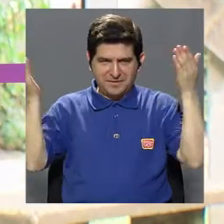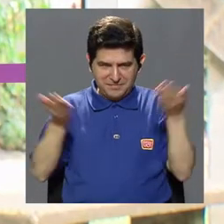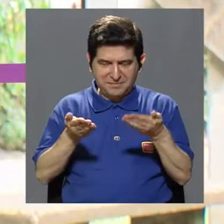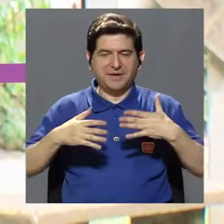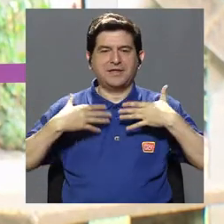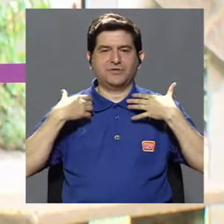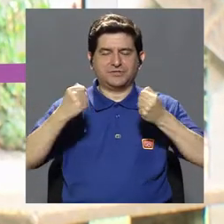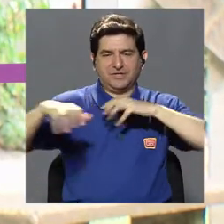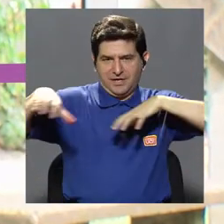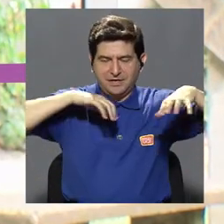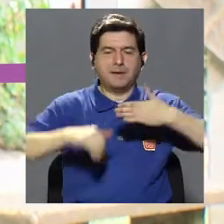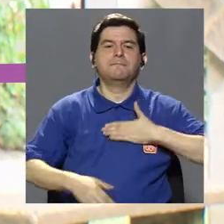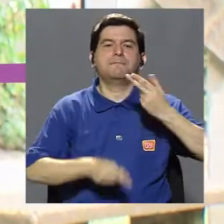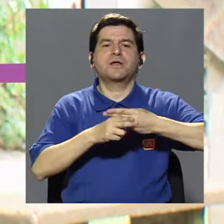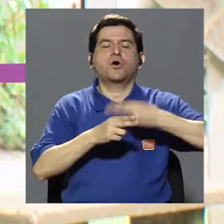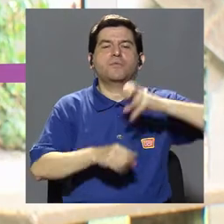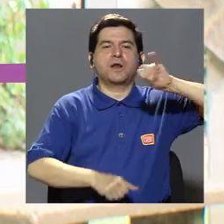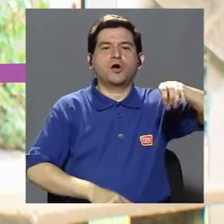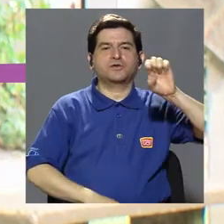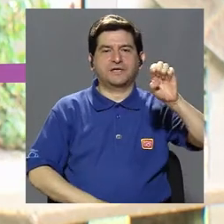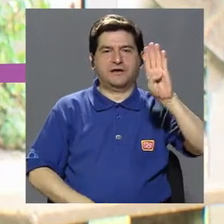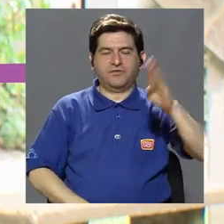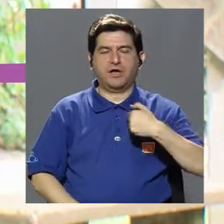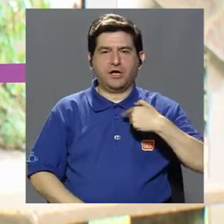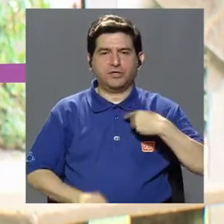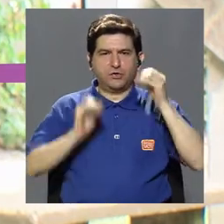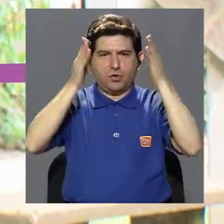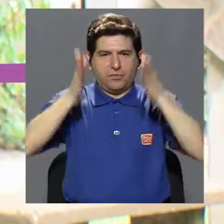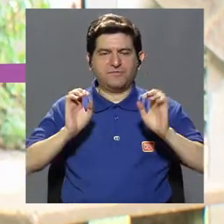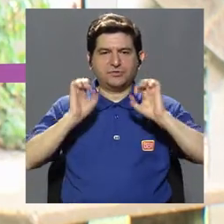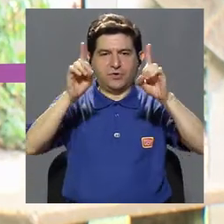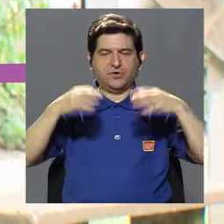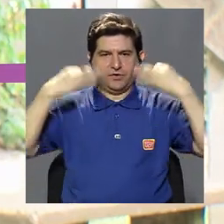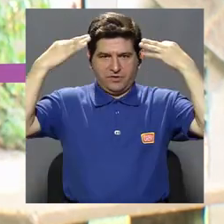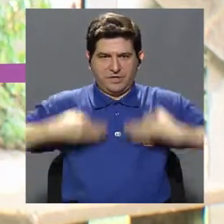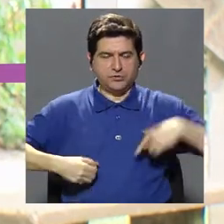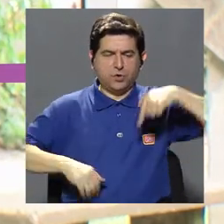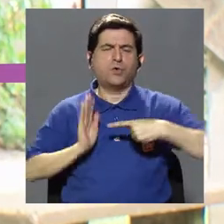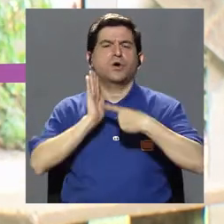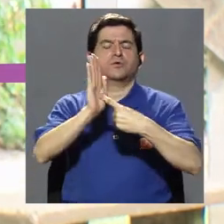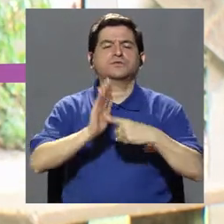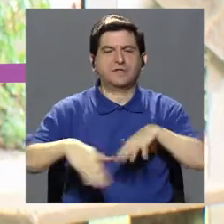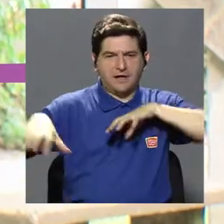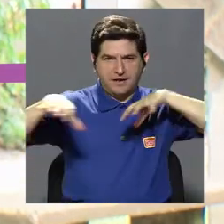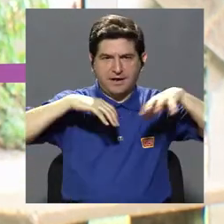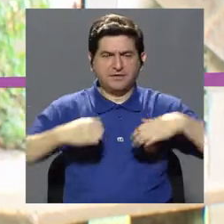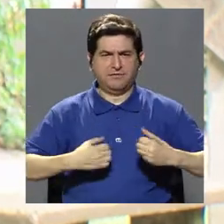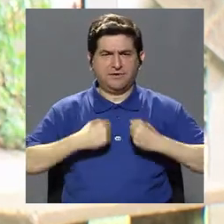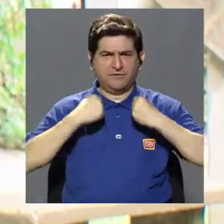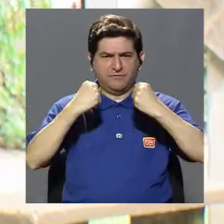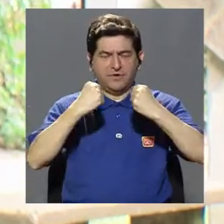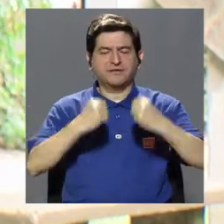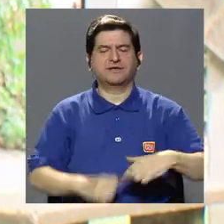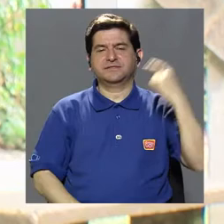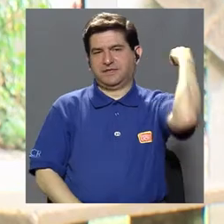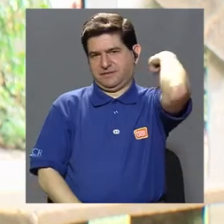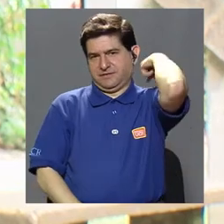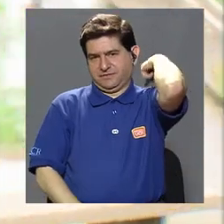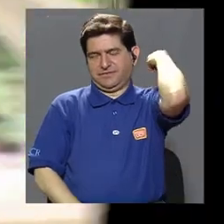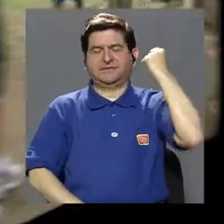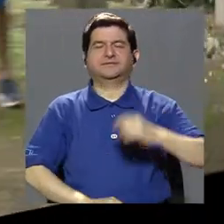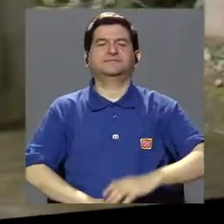bienvenidos a luz muy bien mi nombre es consciente que ahora en estudio educador físico y el día de hoy les voy a mostrar ejercicios para la musculatura de la